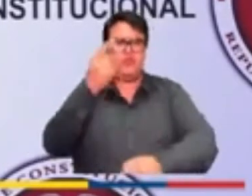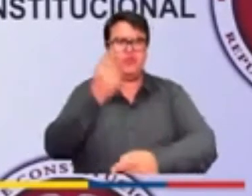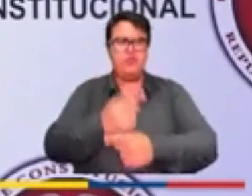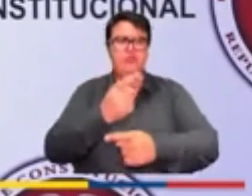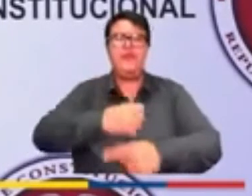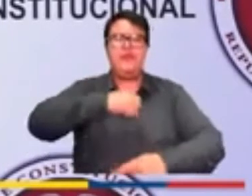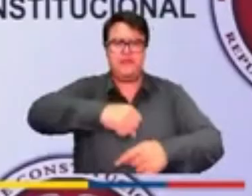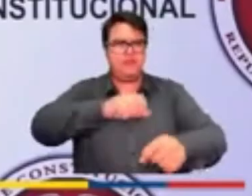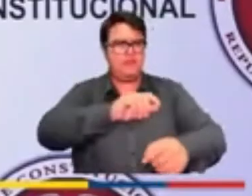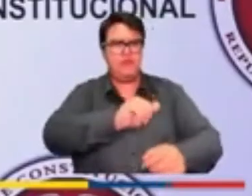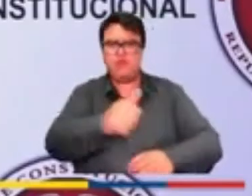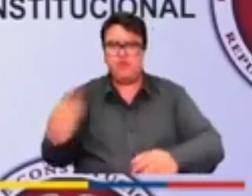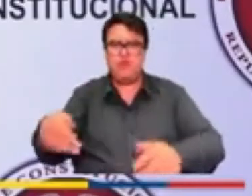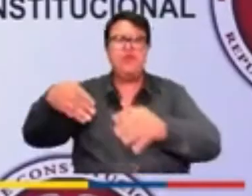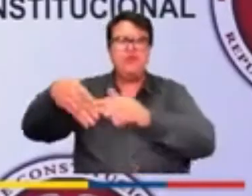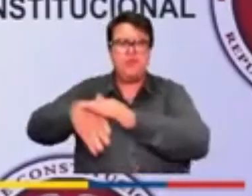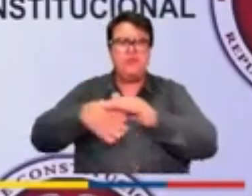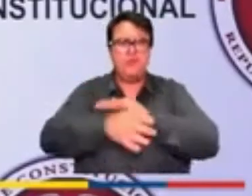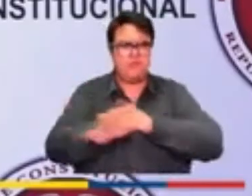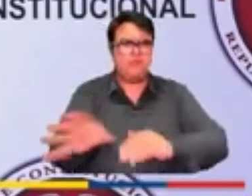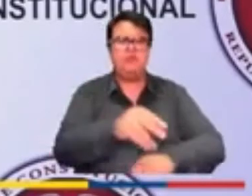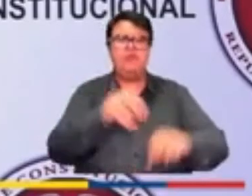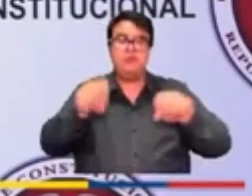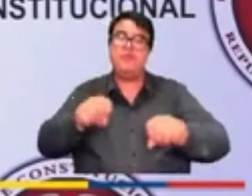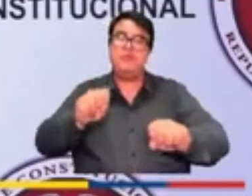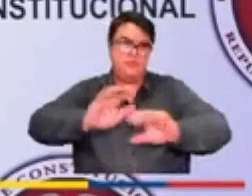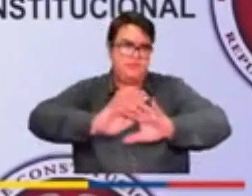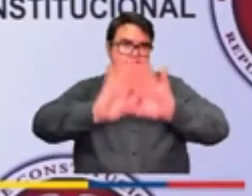derechos y, por supuesto,